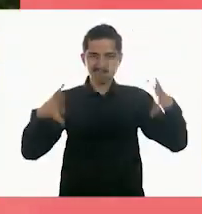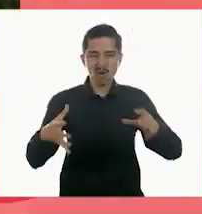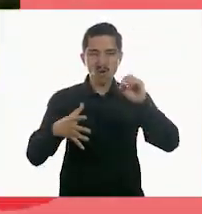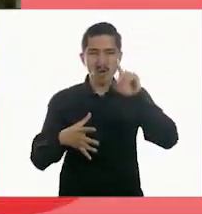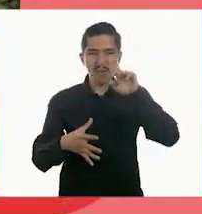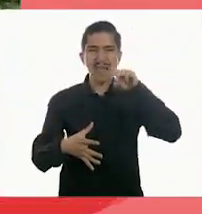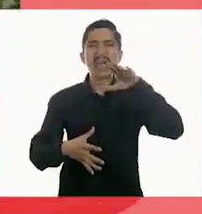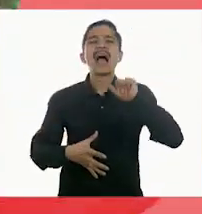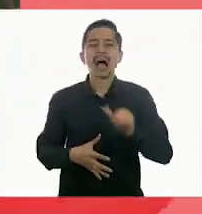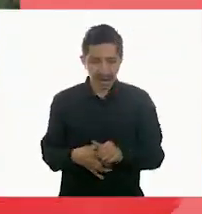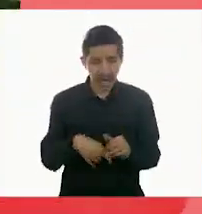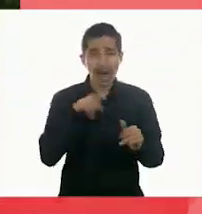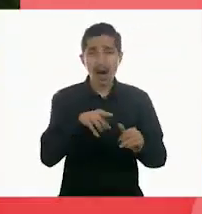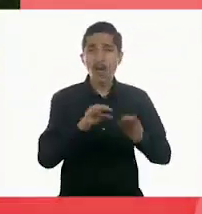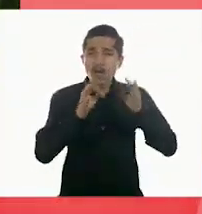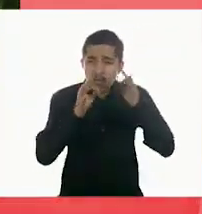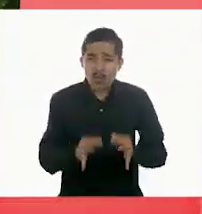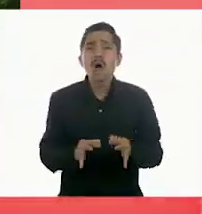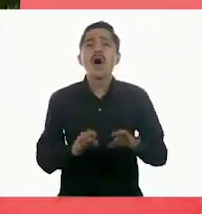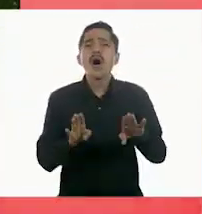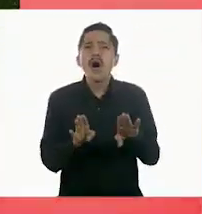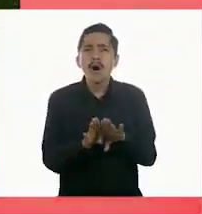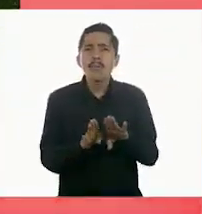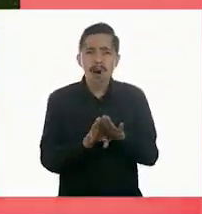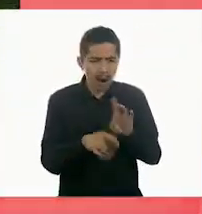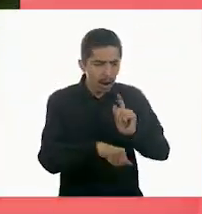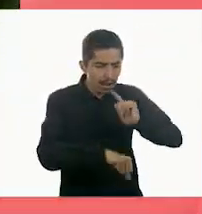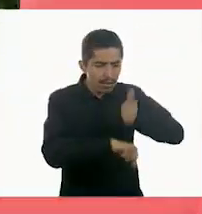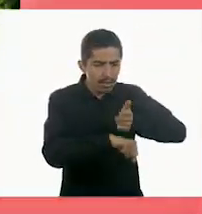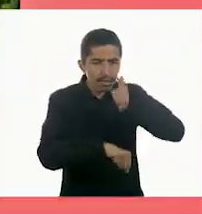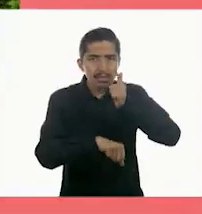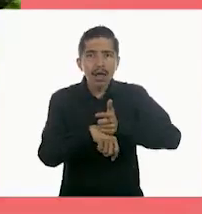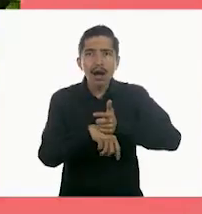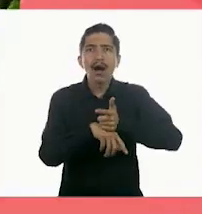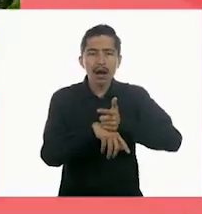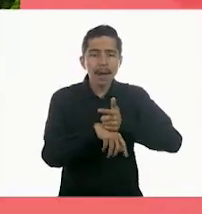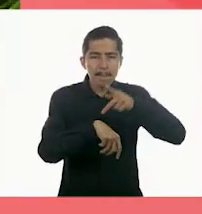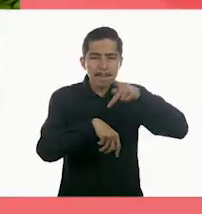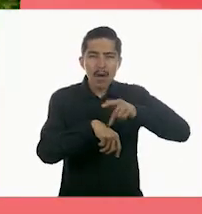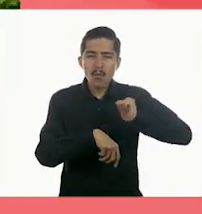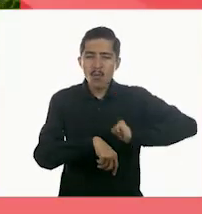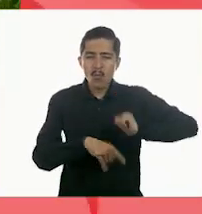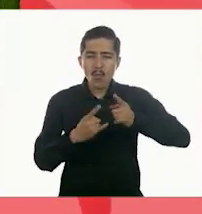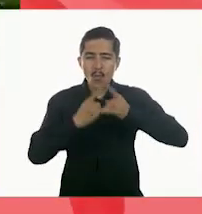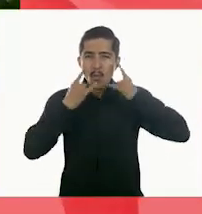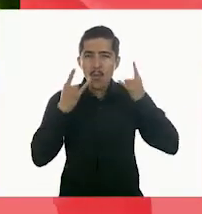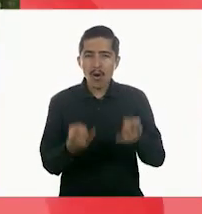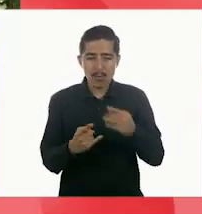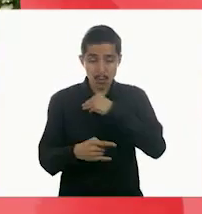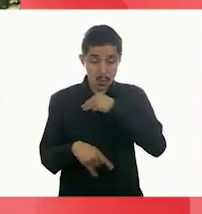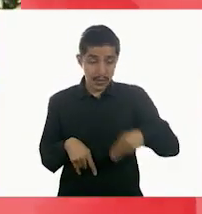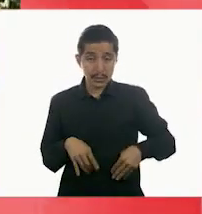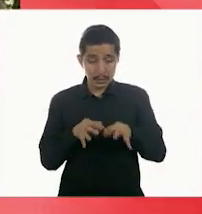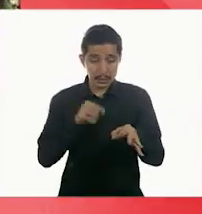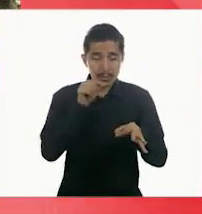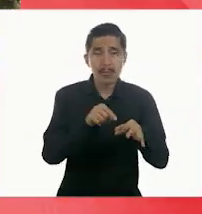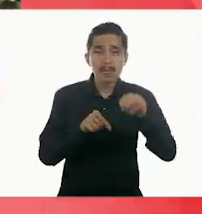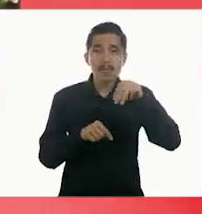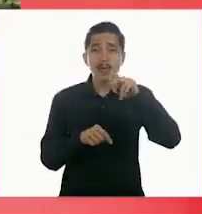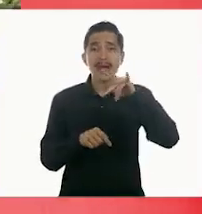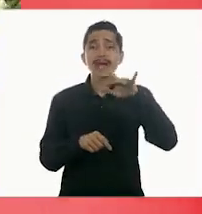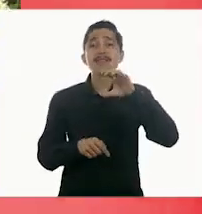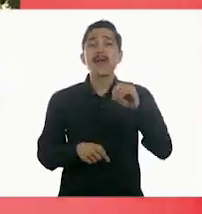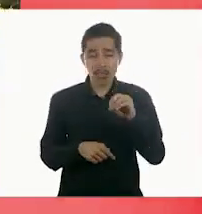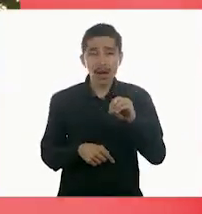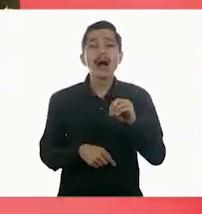nos ubica en la zona original donde encontraron las piezas arqueológicas en el municipio de Huimanguillo. Al aire